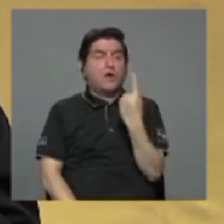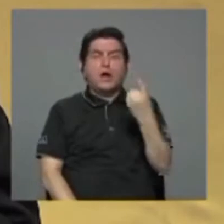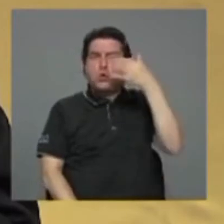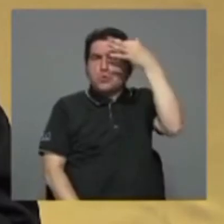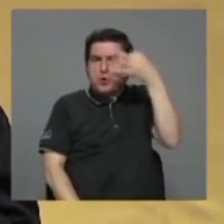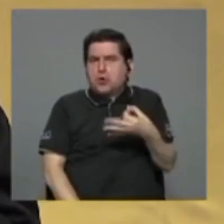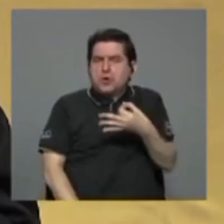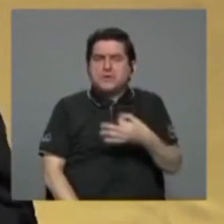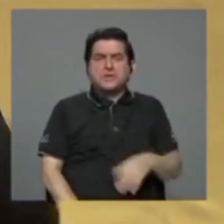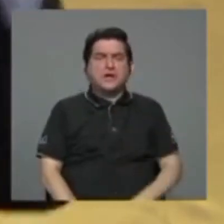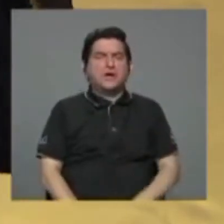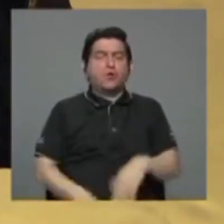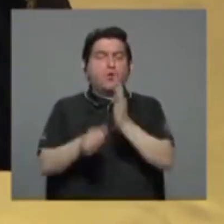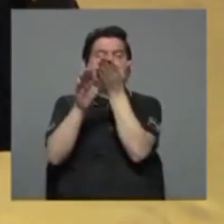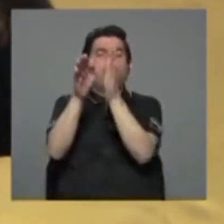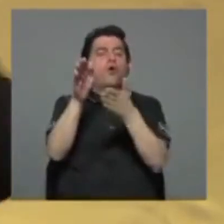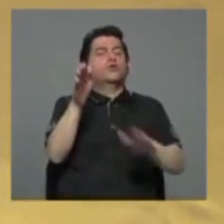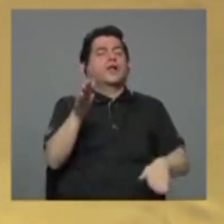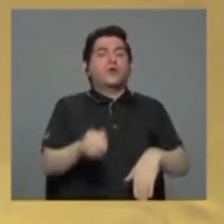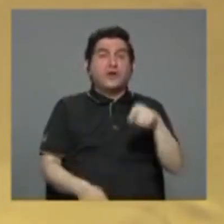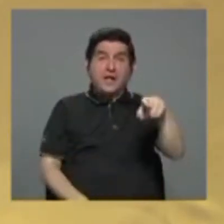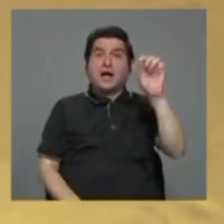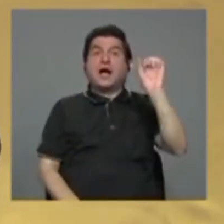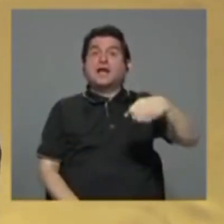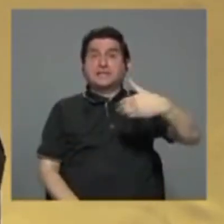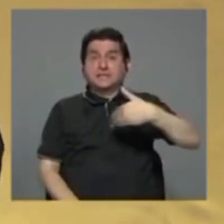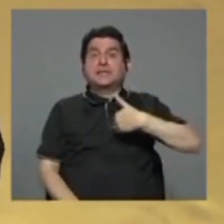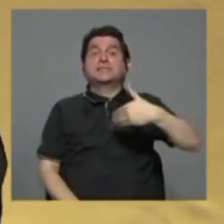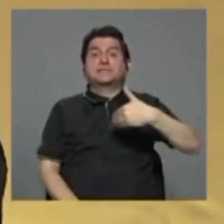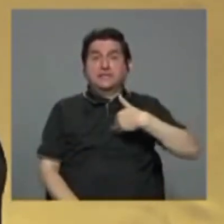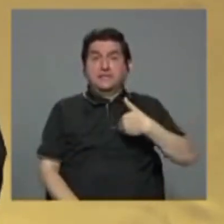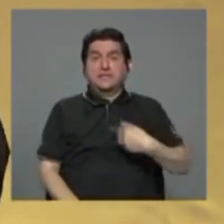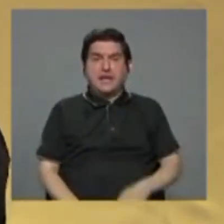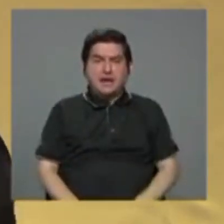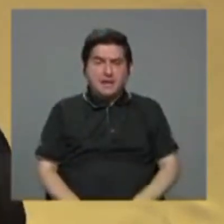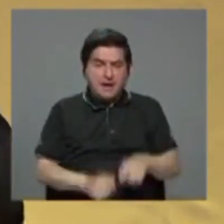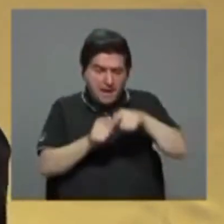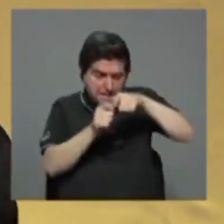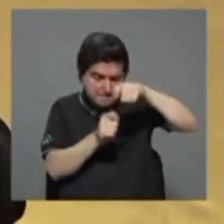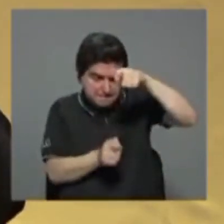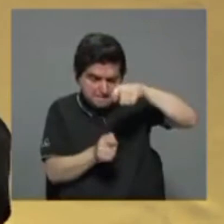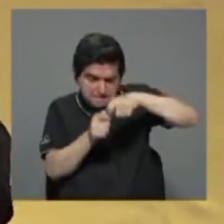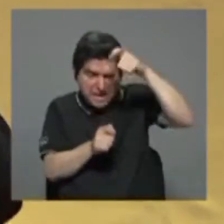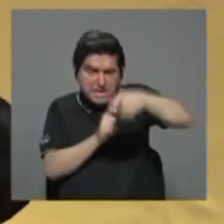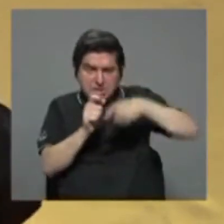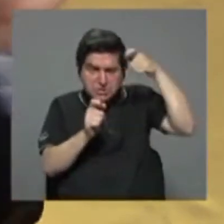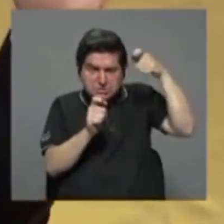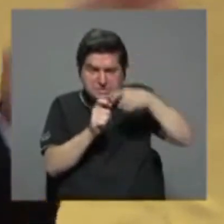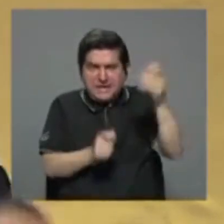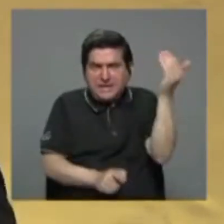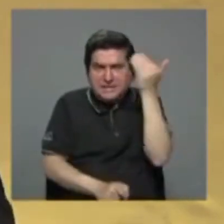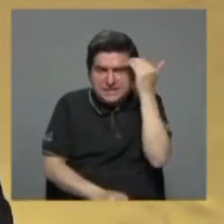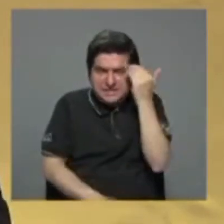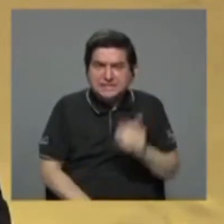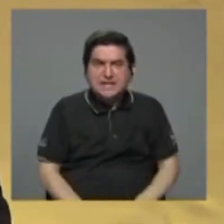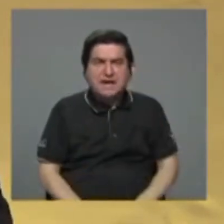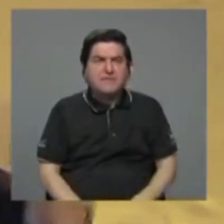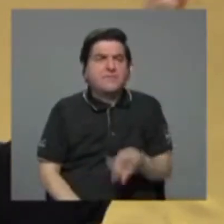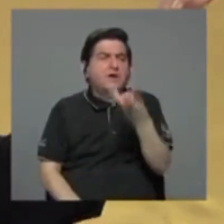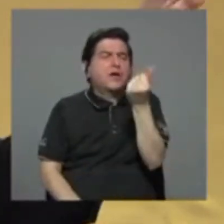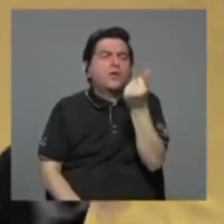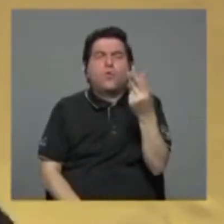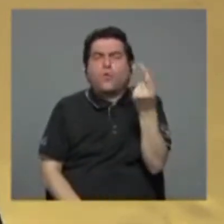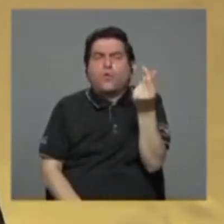criterio para hablar es la Contraloría, porque esa sí tiene unos medidores específicos para ver qué tan llenas o vacías quedan las arcas,